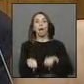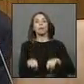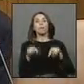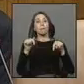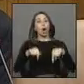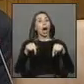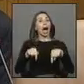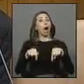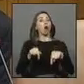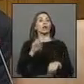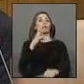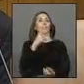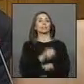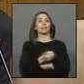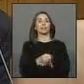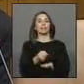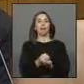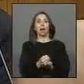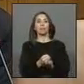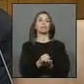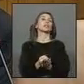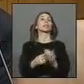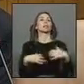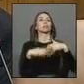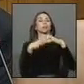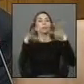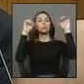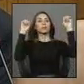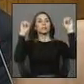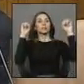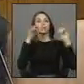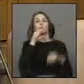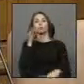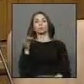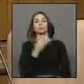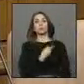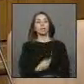trámite este proyecto que fortalece el Ministerio Público, Presidente.